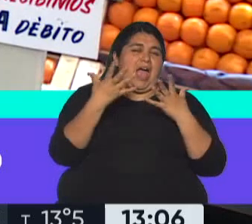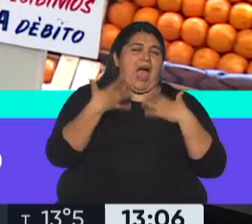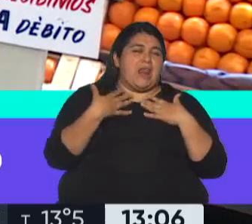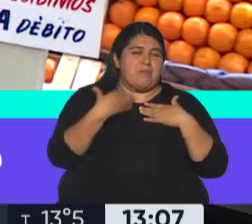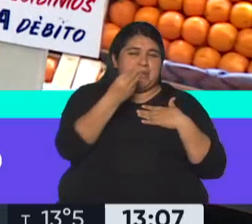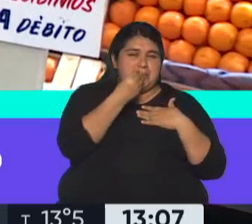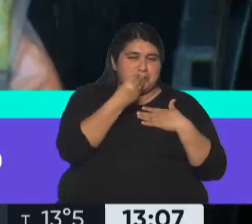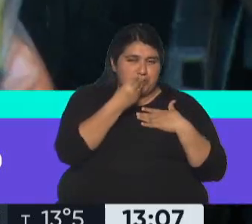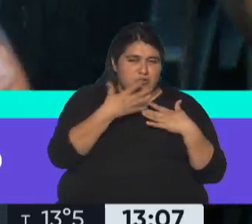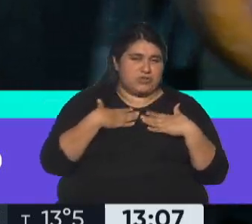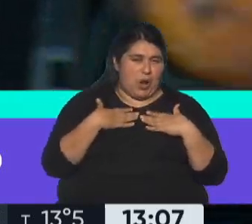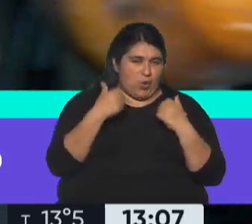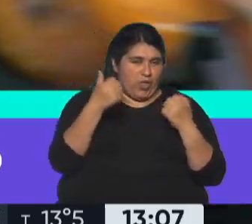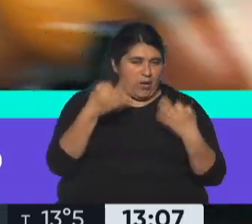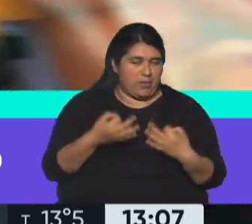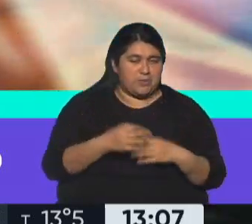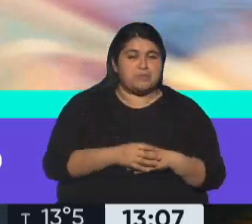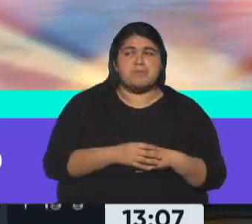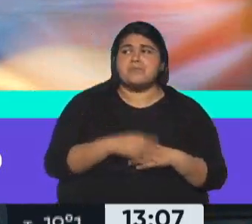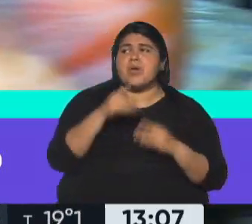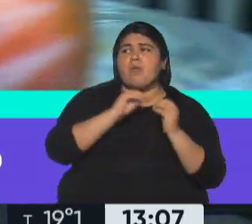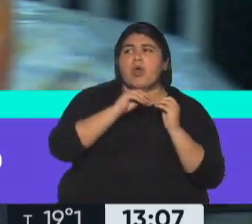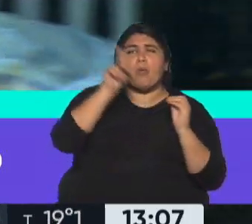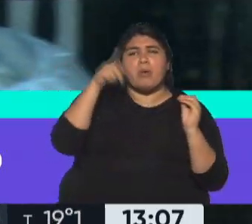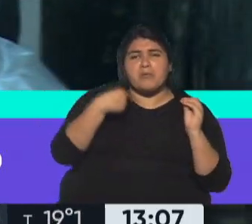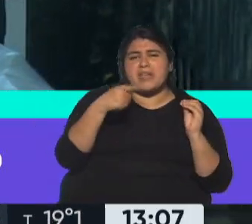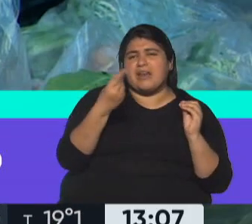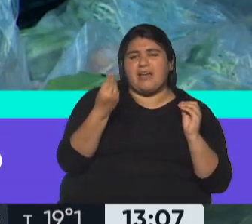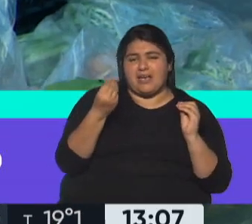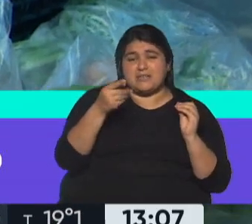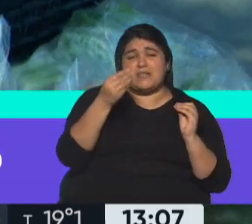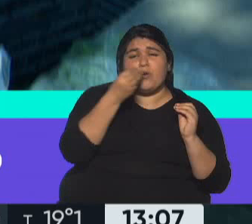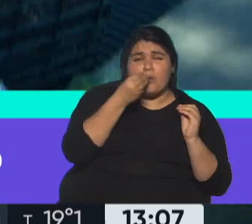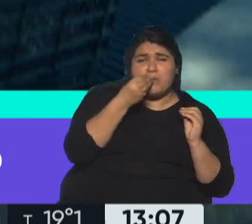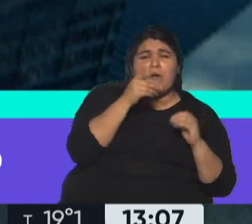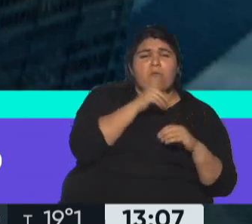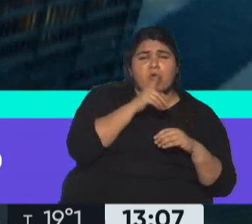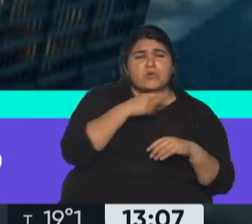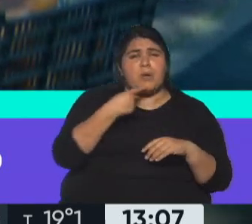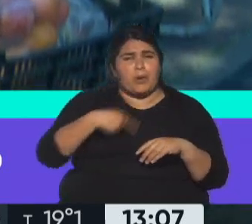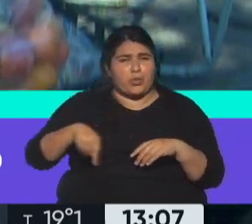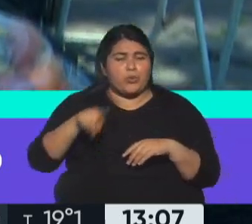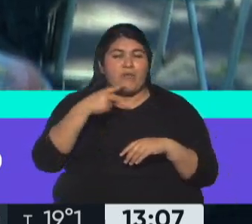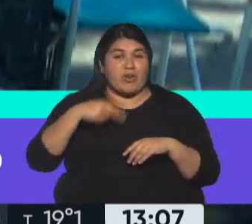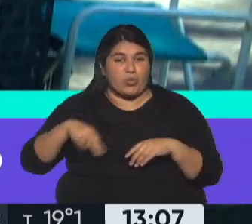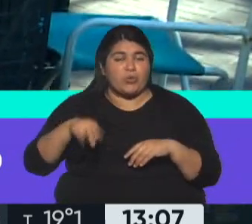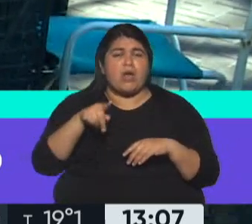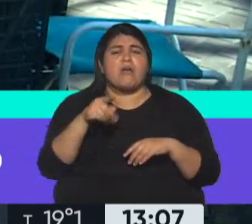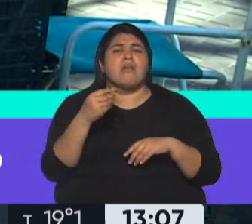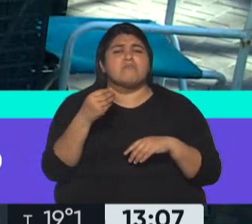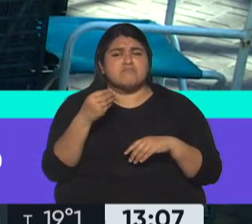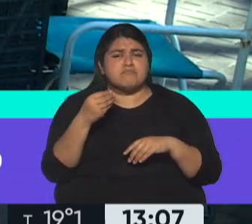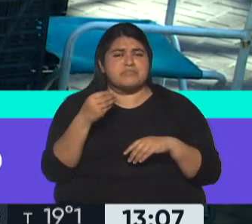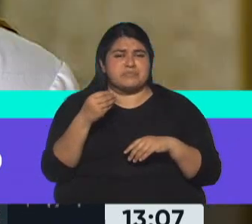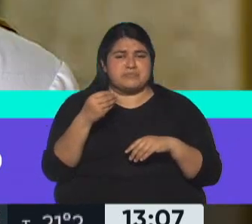sabemos que unas problemáticas con el tema de la ingesta de frutas por ejemplo y que nos a dónde en este